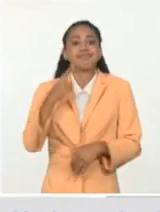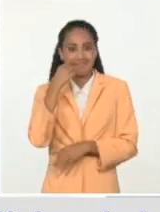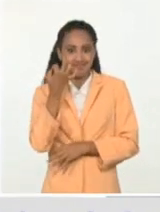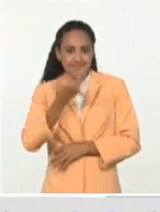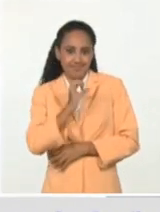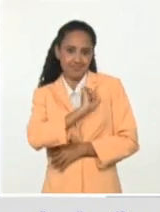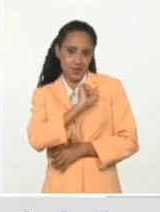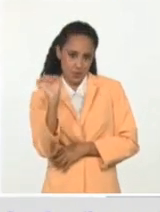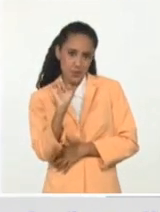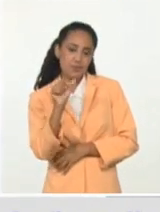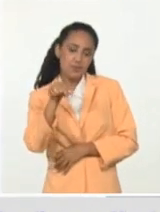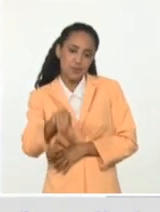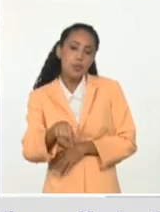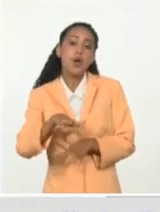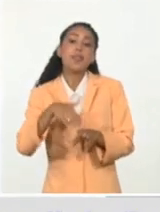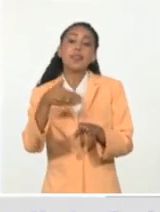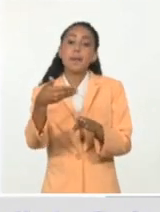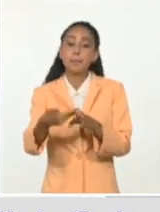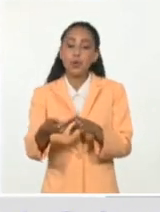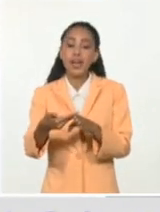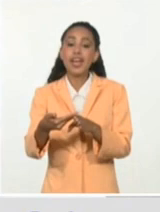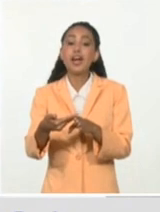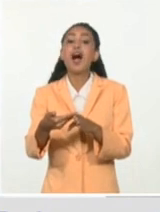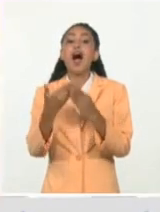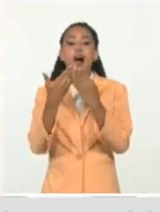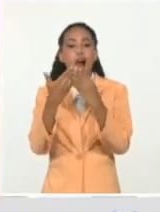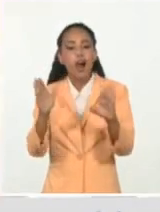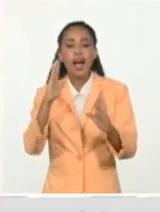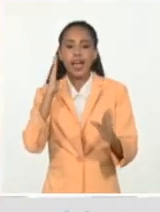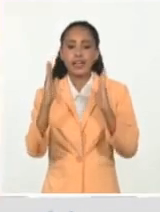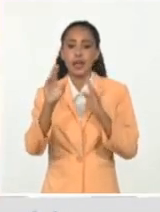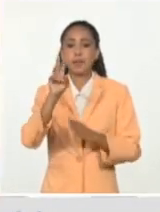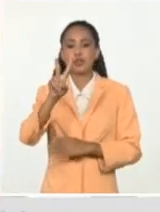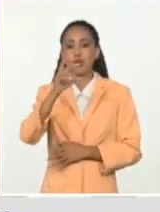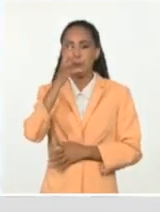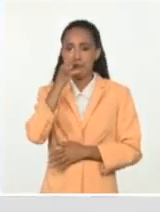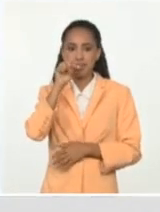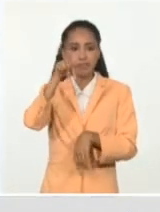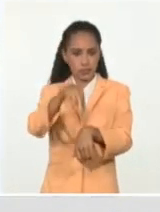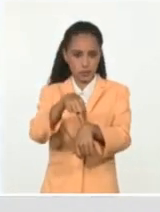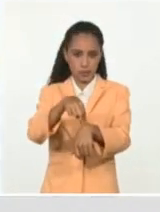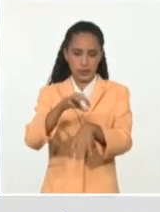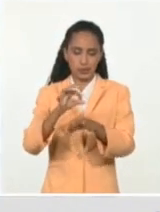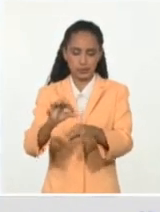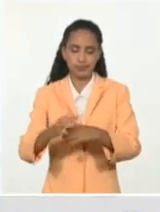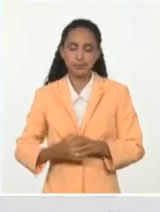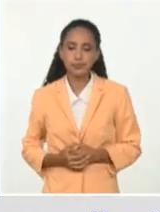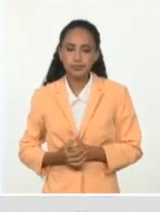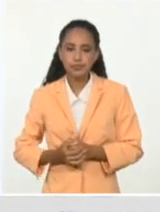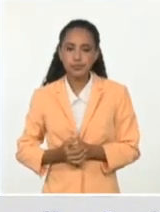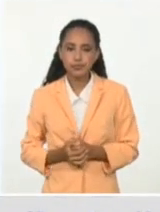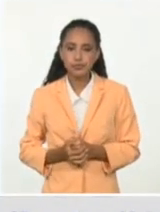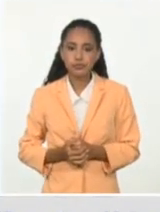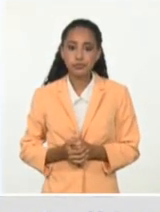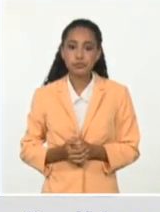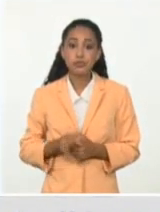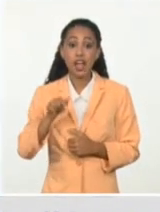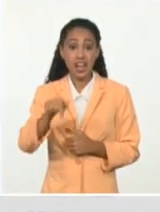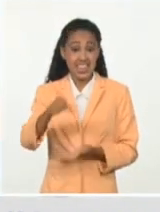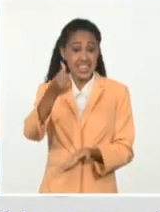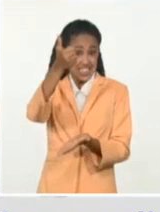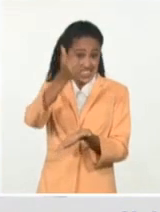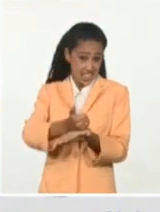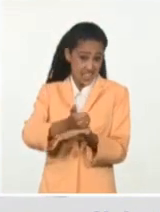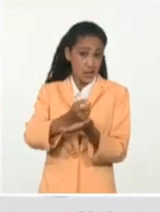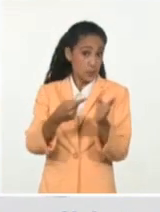permitió entonces abrir la etapa 2B, que es donde nos encontramos. En el Instituto de Hematología e Inmunología, sede principal de los ensayos